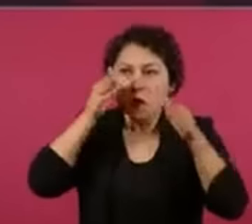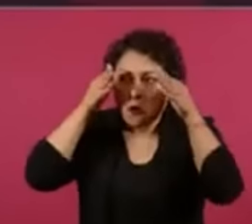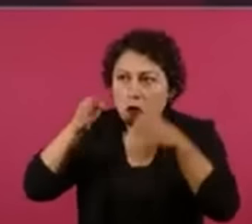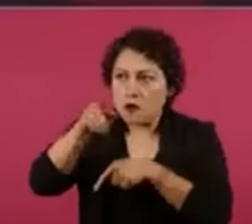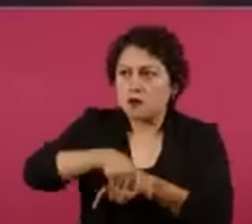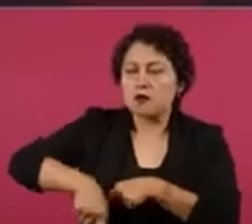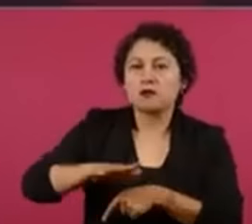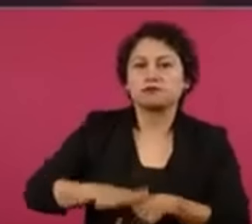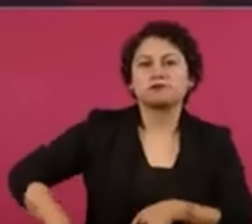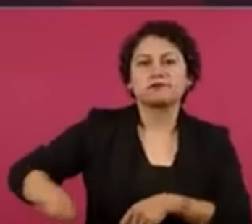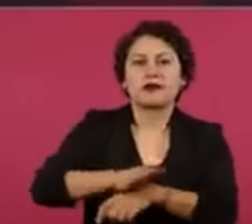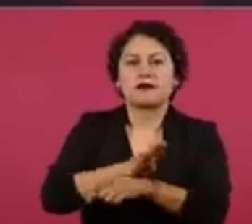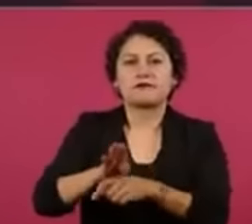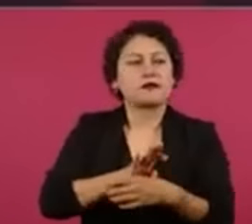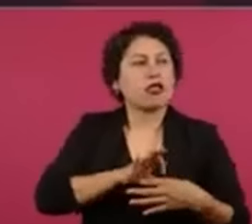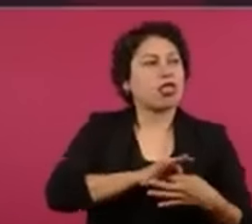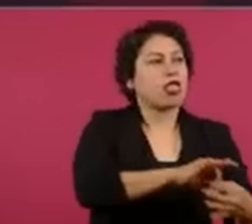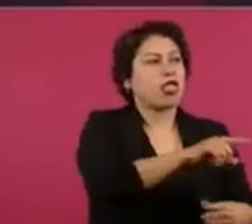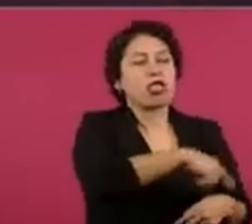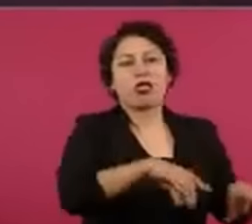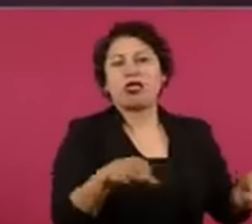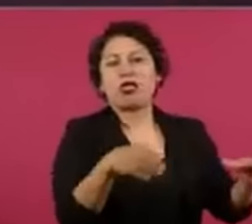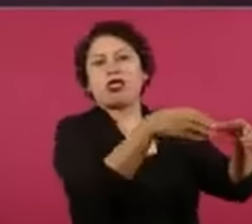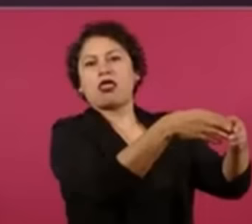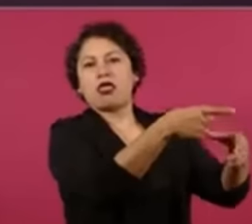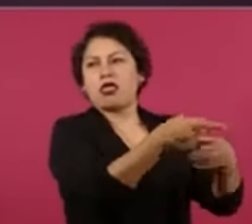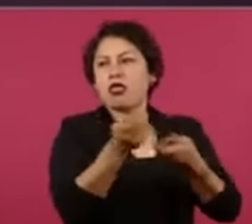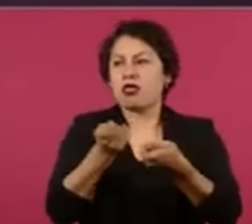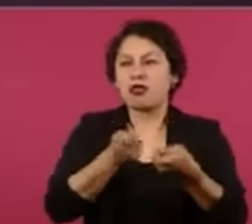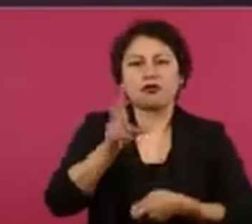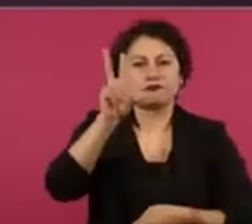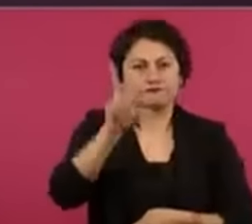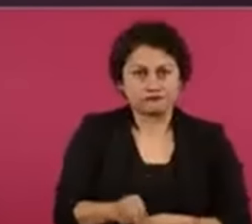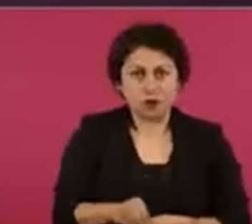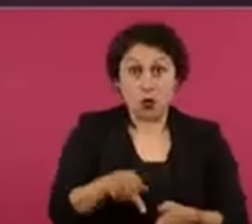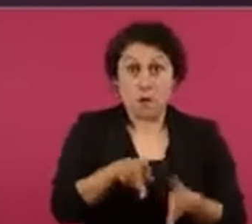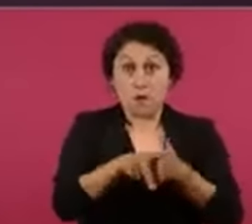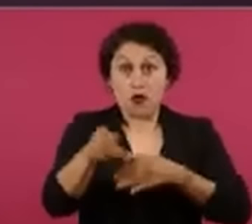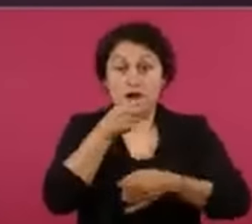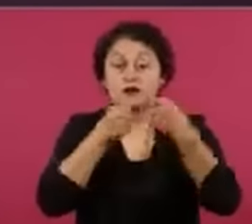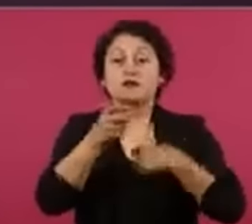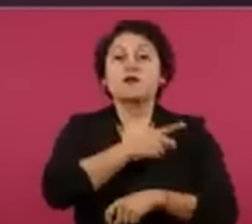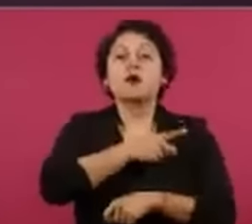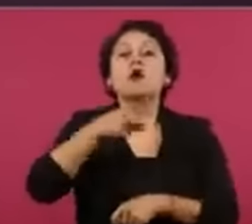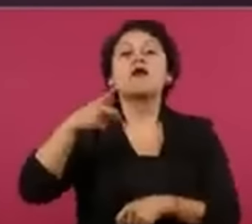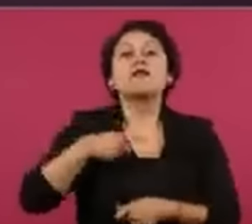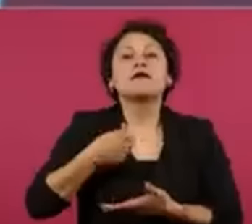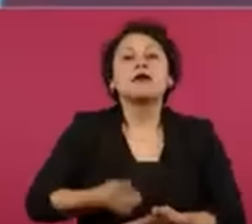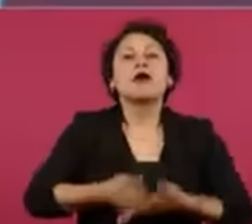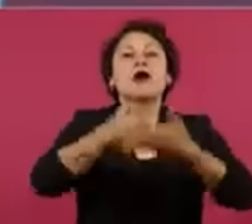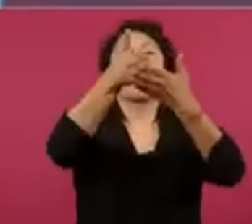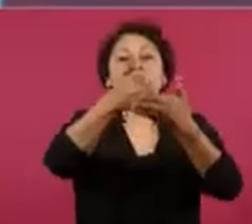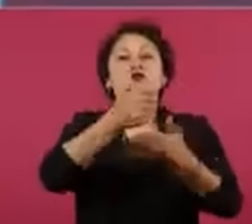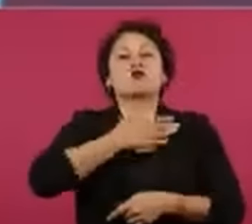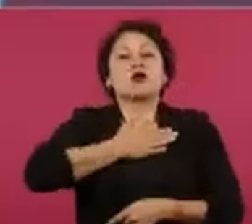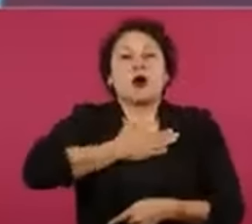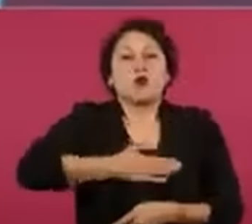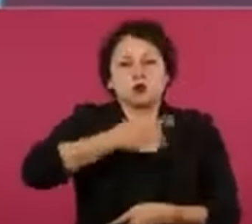oligarquía opresora. El periodismo debe contribuir a acabar con las grandes injusticias. Desde